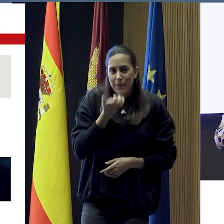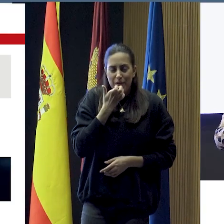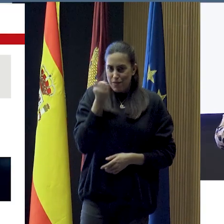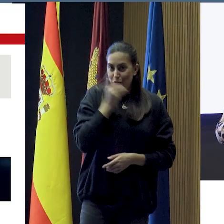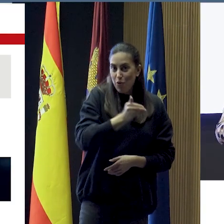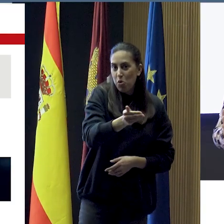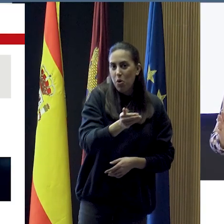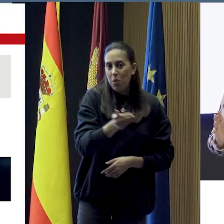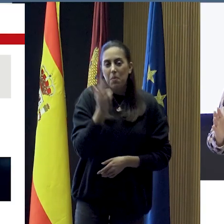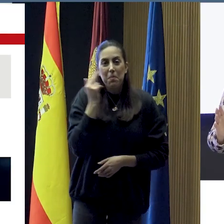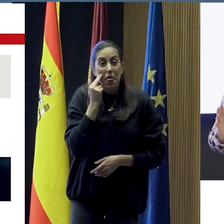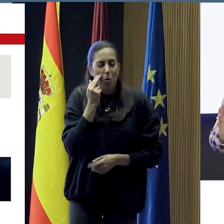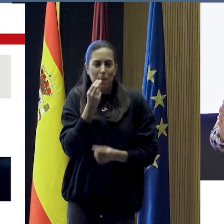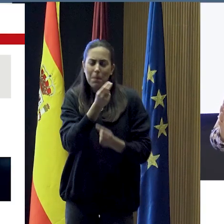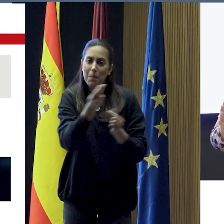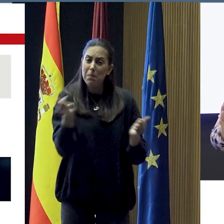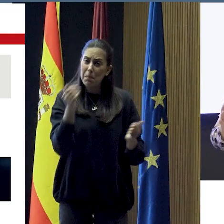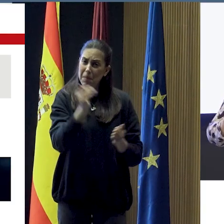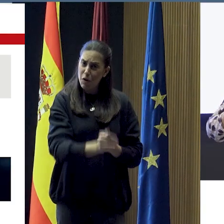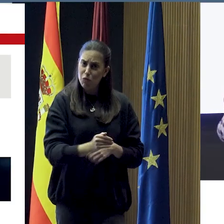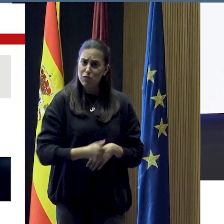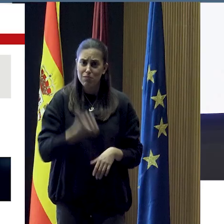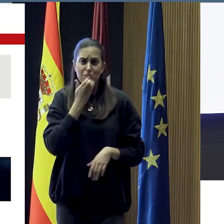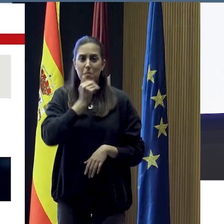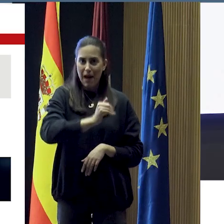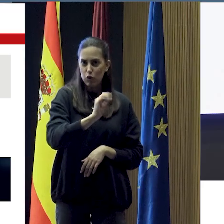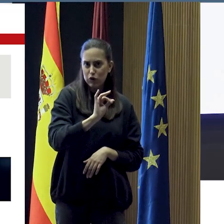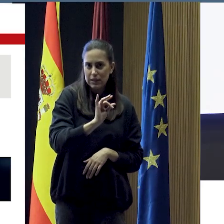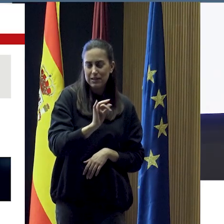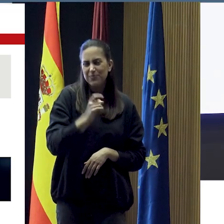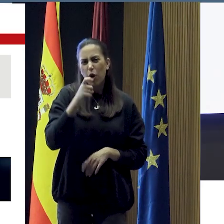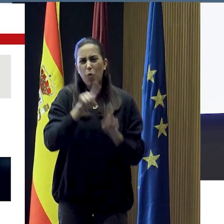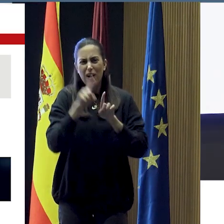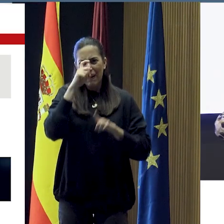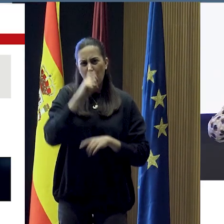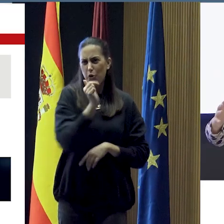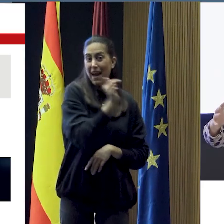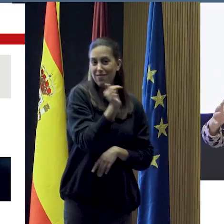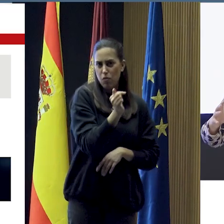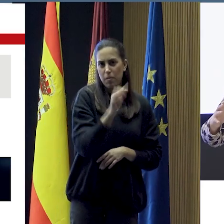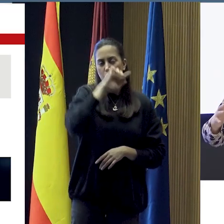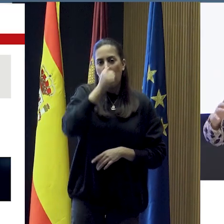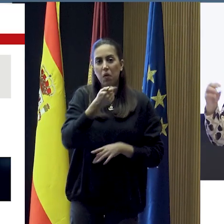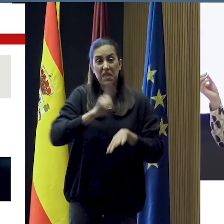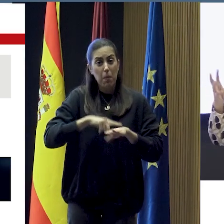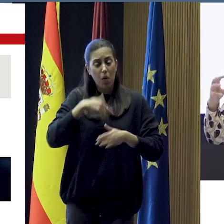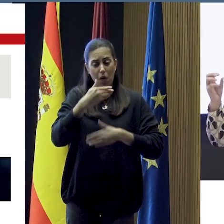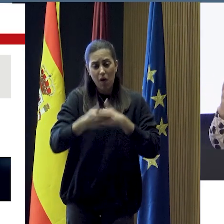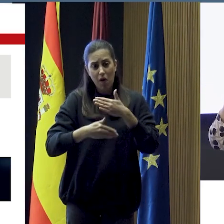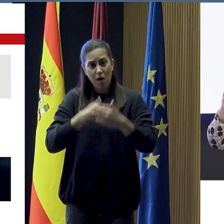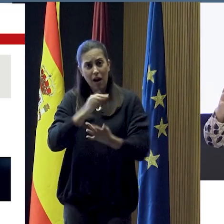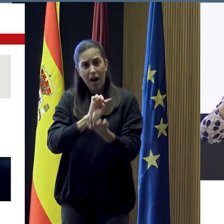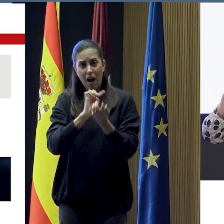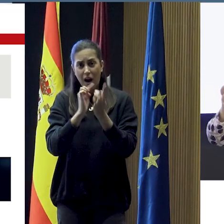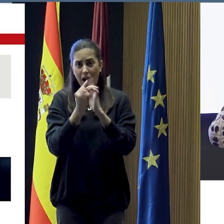aterrador, aunque sigue siendo malo, ¿vale? Y lo mantenemos como un mal recuerdo. Pero va modificándose porque va entrando